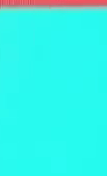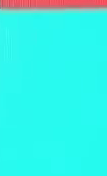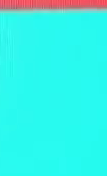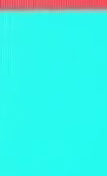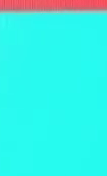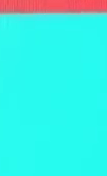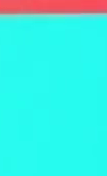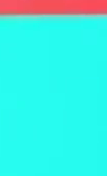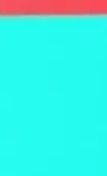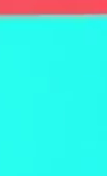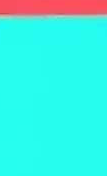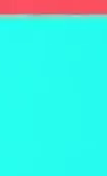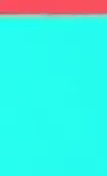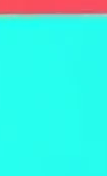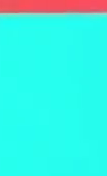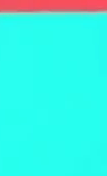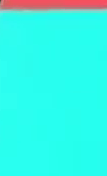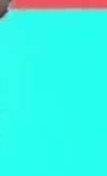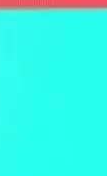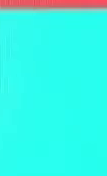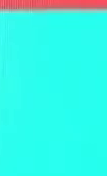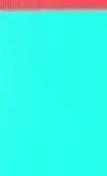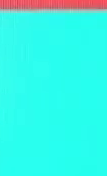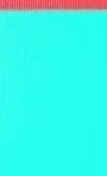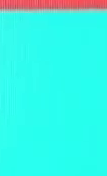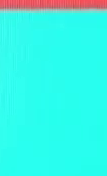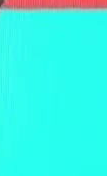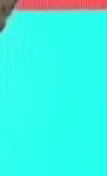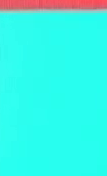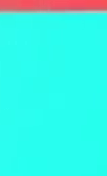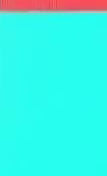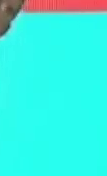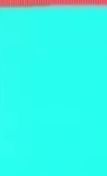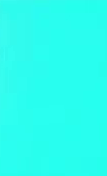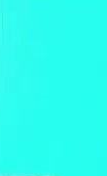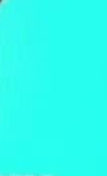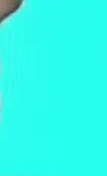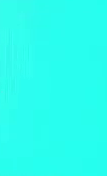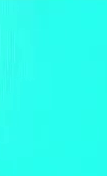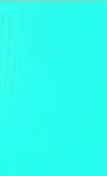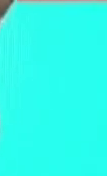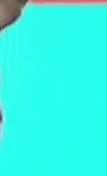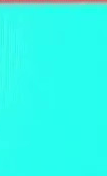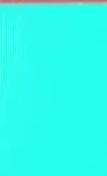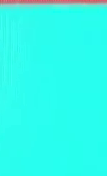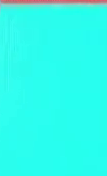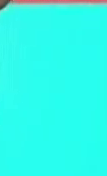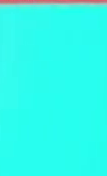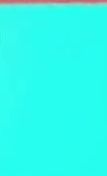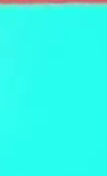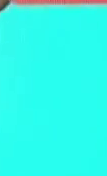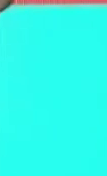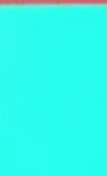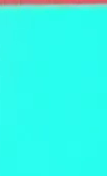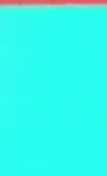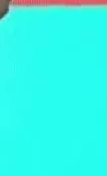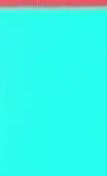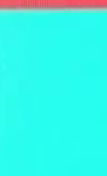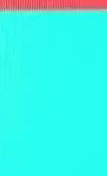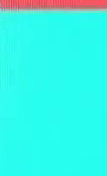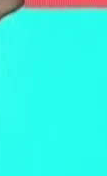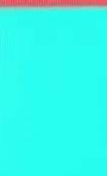pasado 9 de abril, con delegados de 37 países que han acordado pues realizar un documento que incluya las